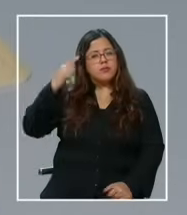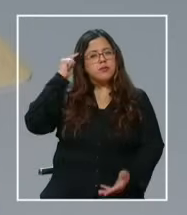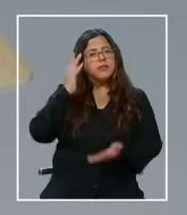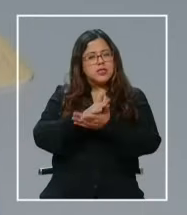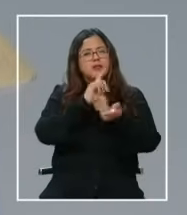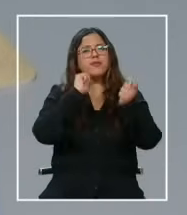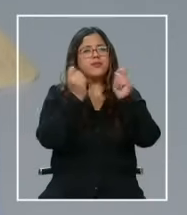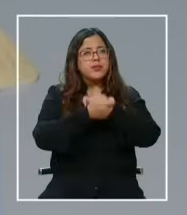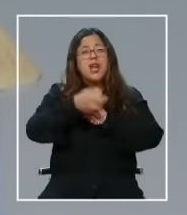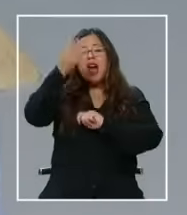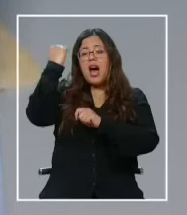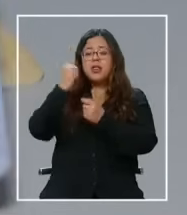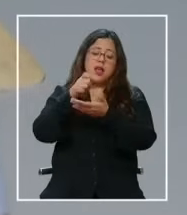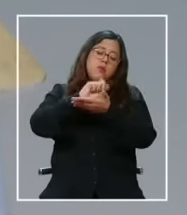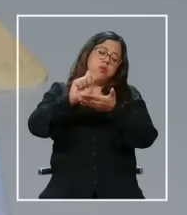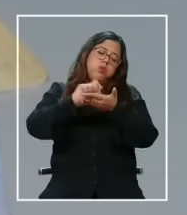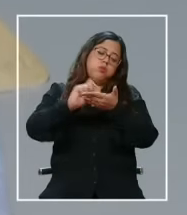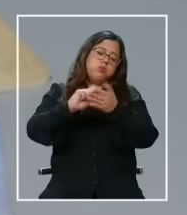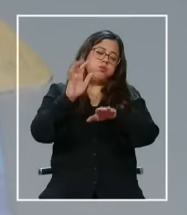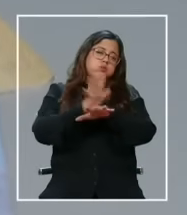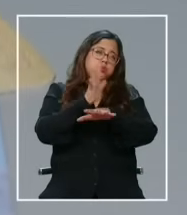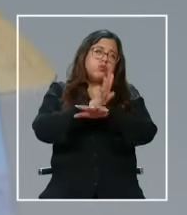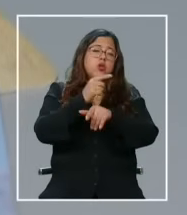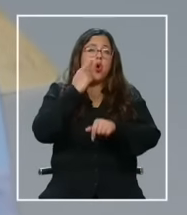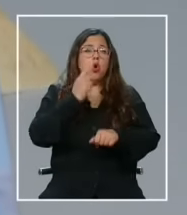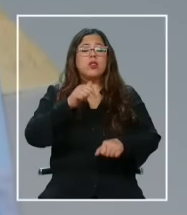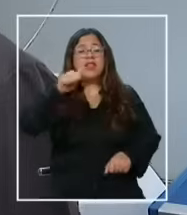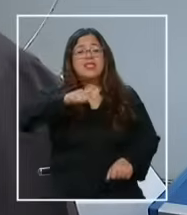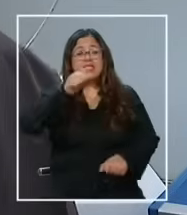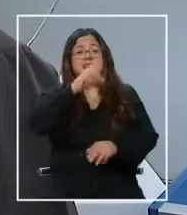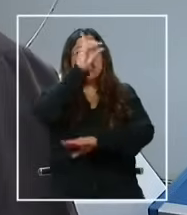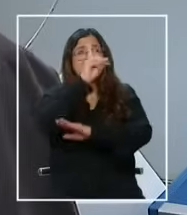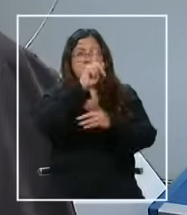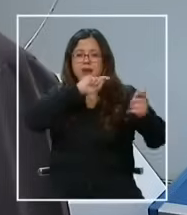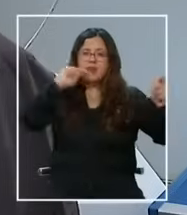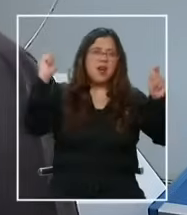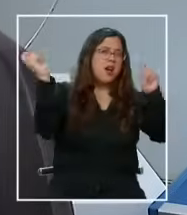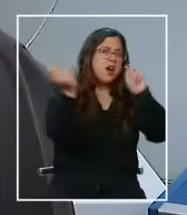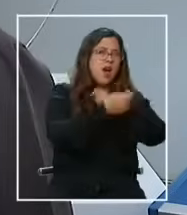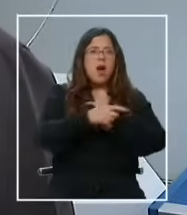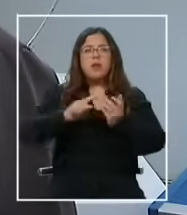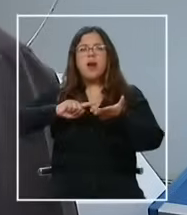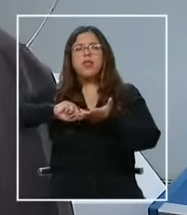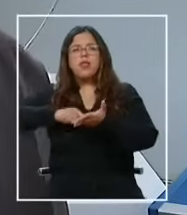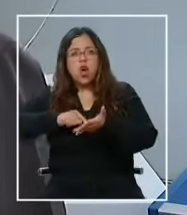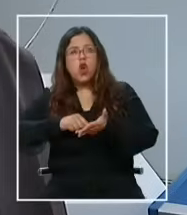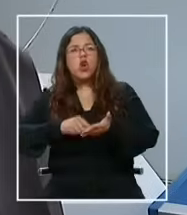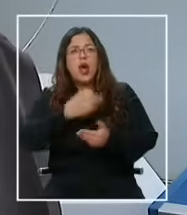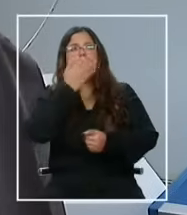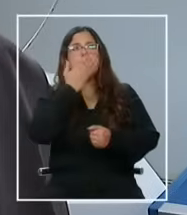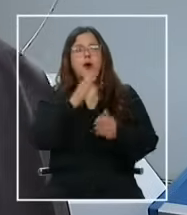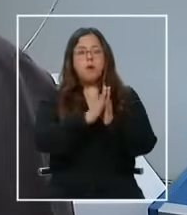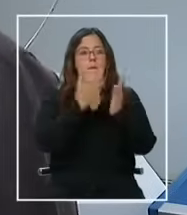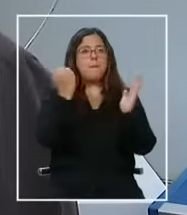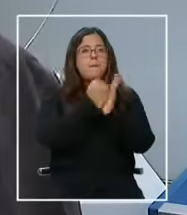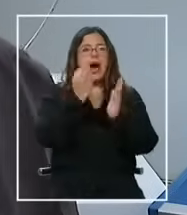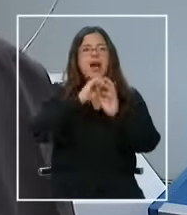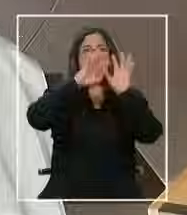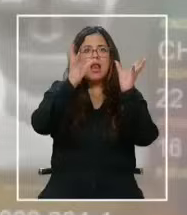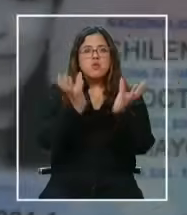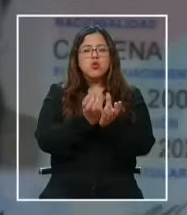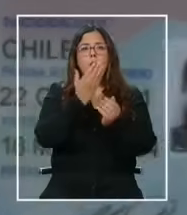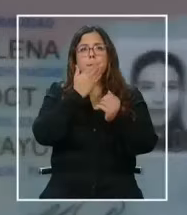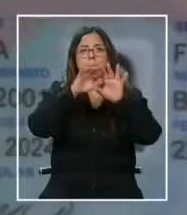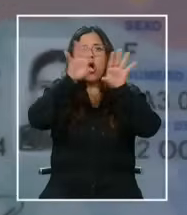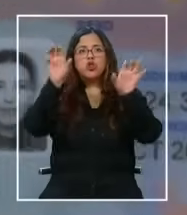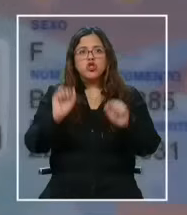los años 80 a los sistemas Y a partir del 16 de diciembre vamos a pasar a la era tecnológica al tener el mejor pasaporte del mundo con los mejores